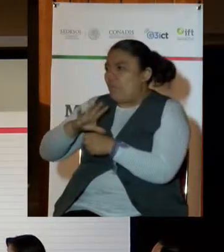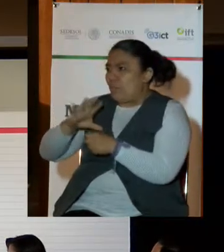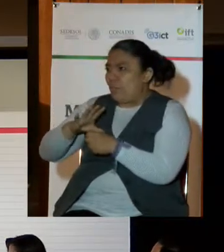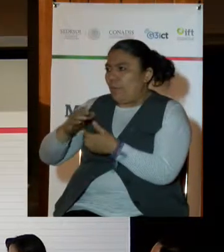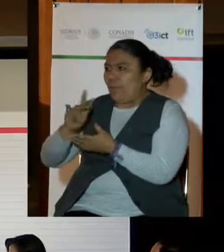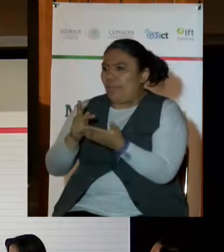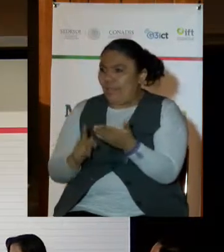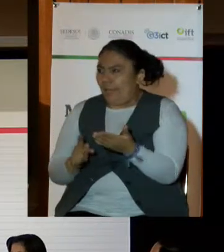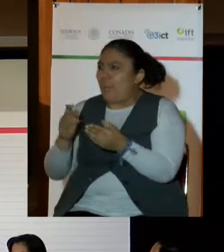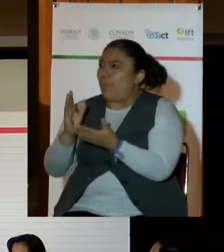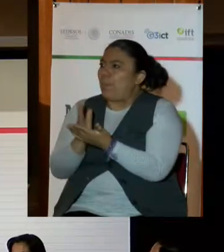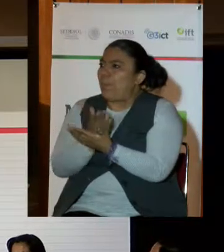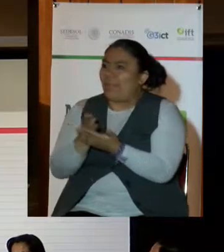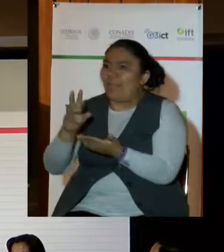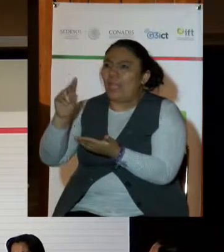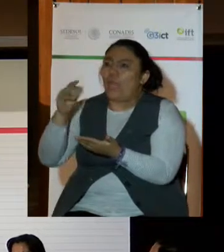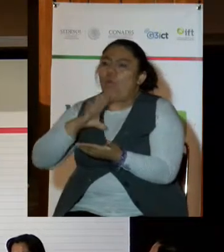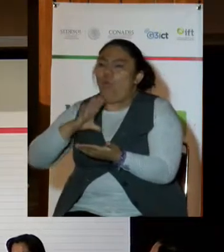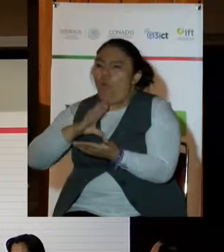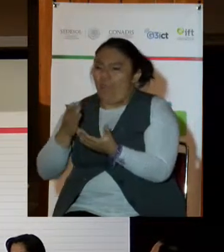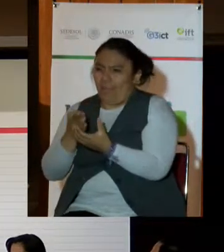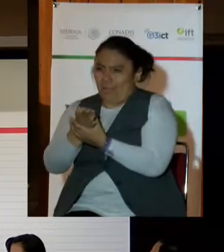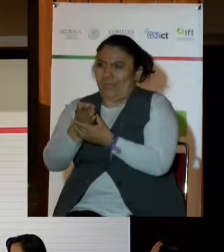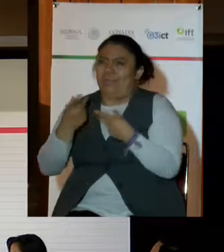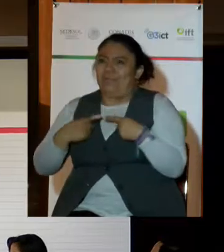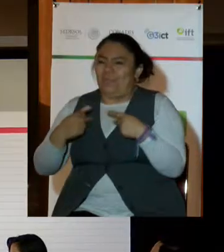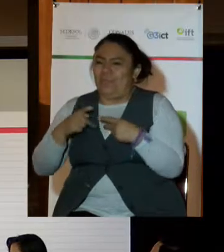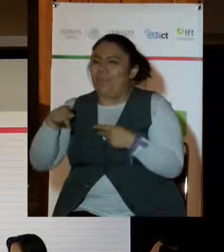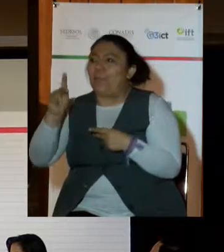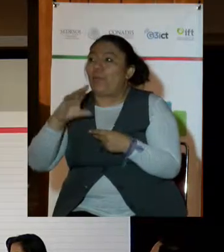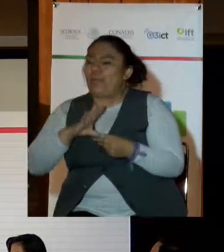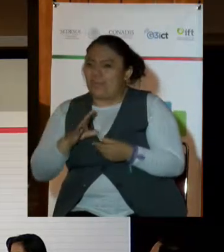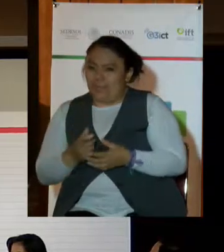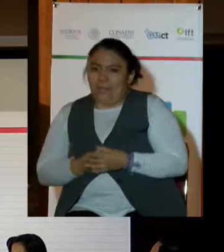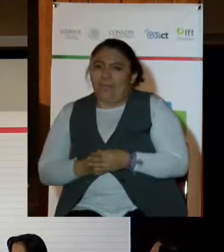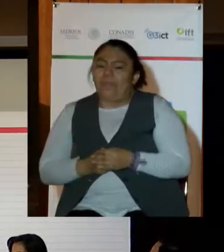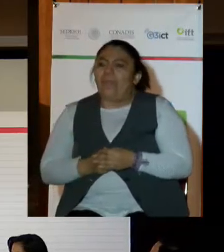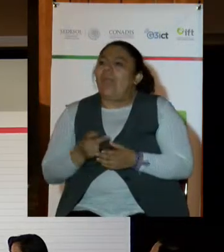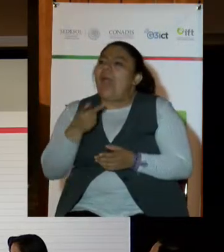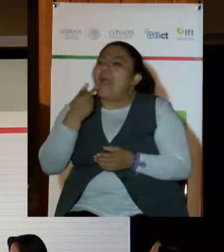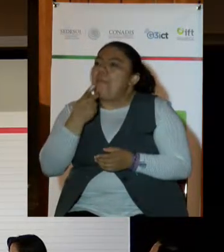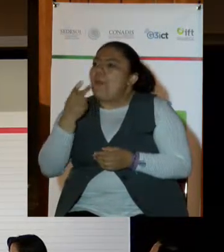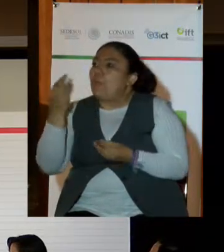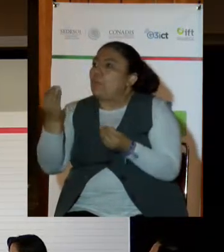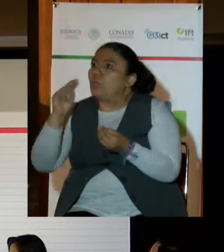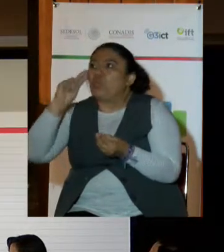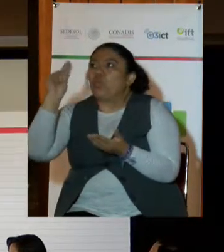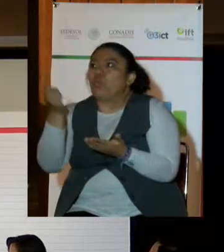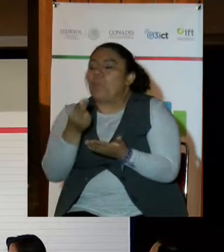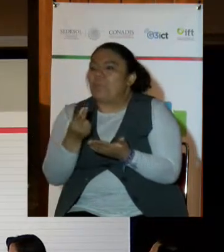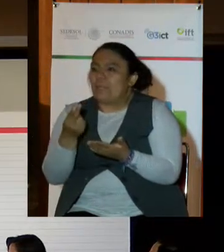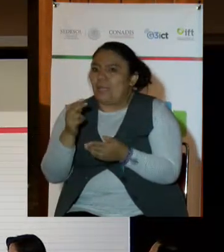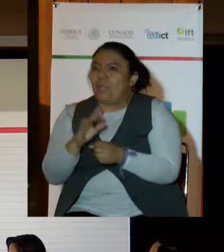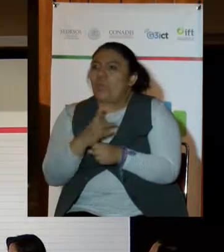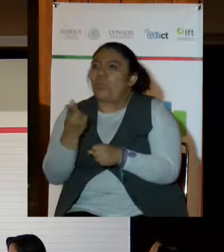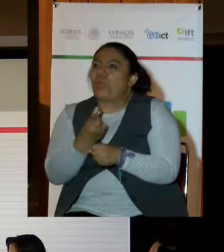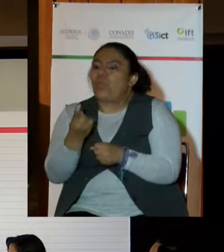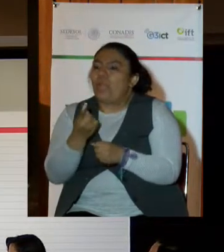mira, es que justo es… ¿Qué se puede hacer? Pues obviamente informar, crear